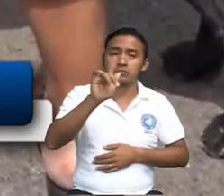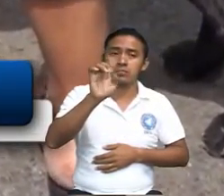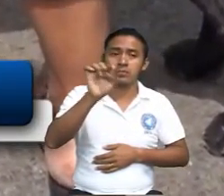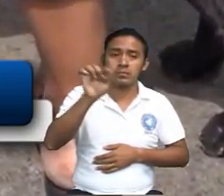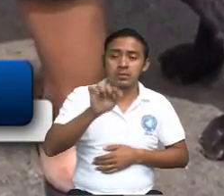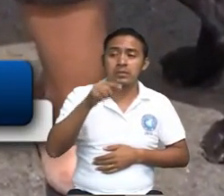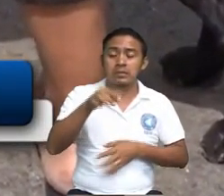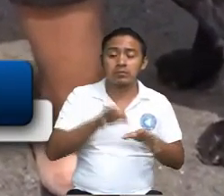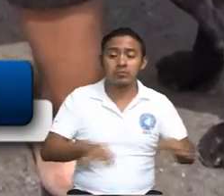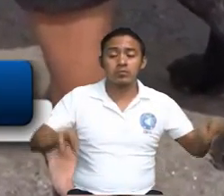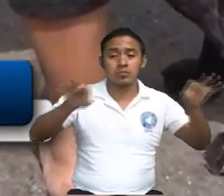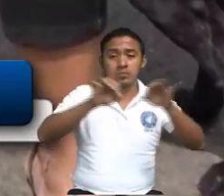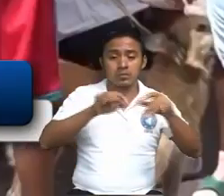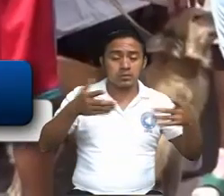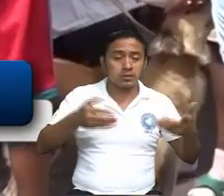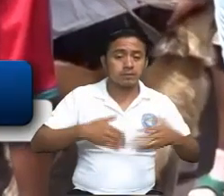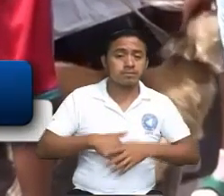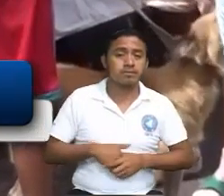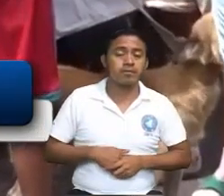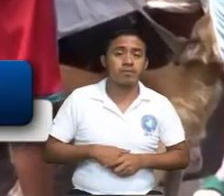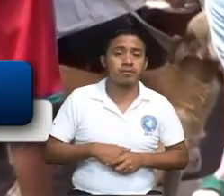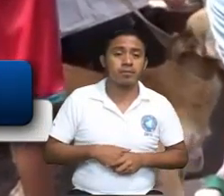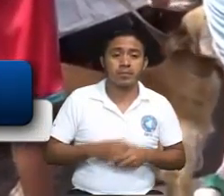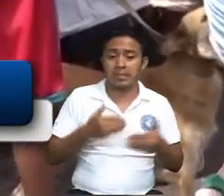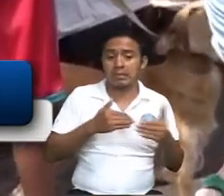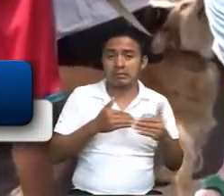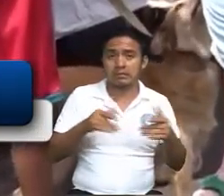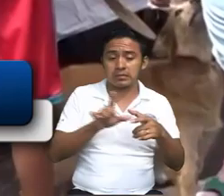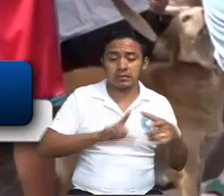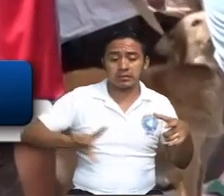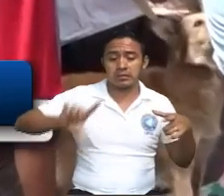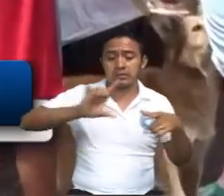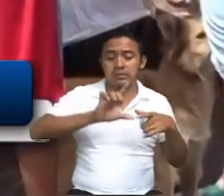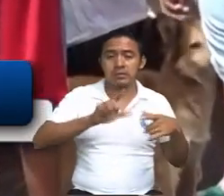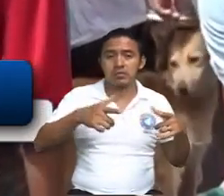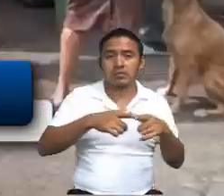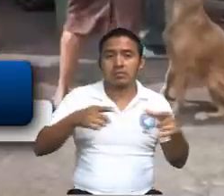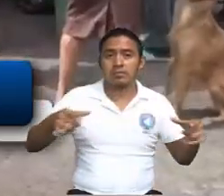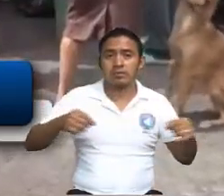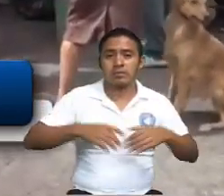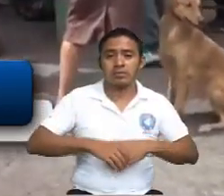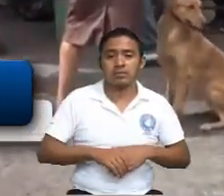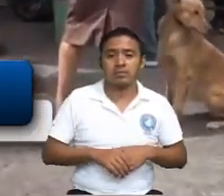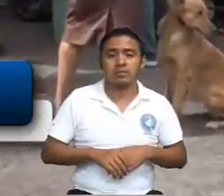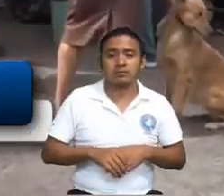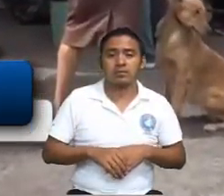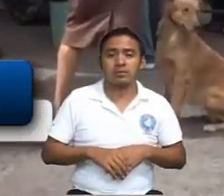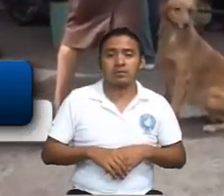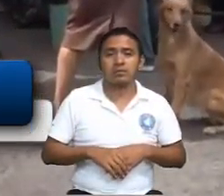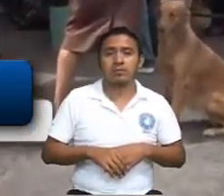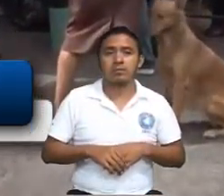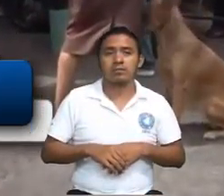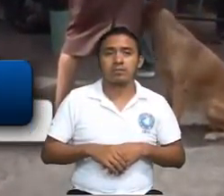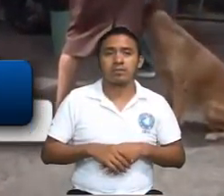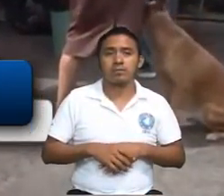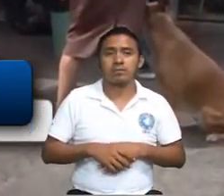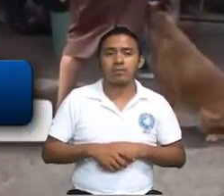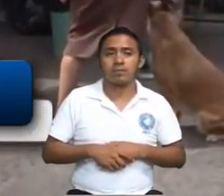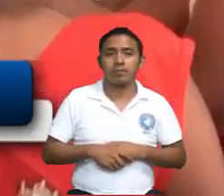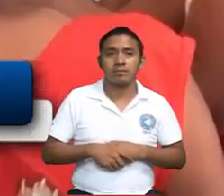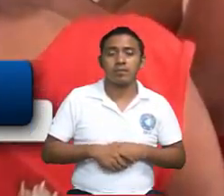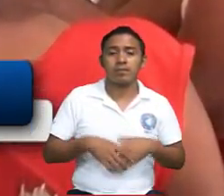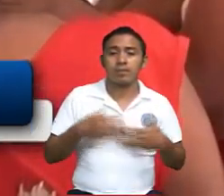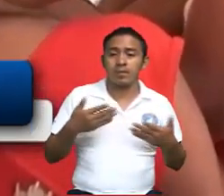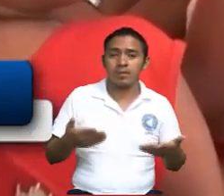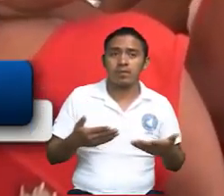importancia que tiene la zona, pues, cercana al lago de Managua. Les voy a mencionar algo muy importante, digamos, lo que son